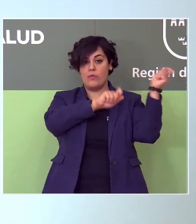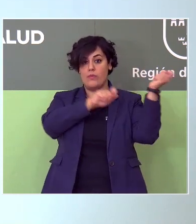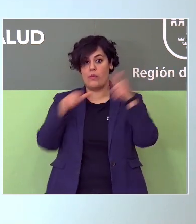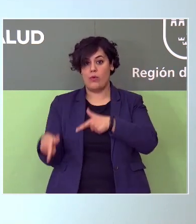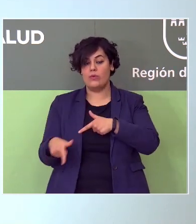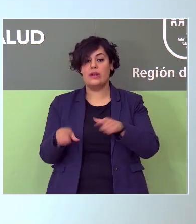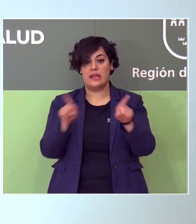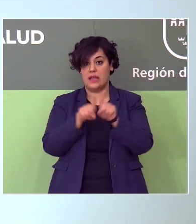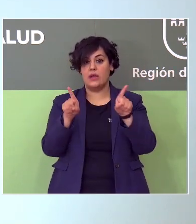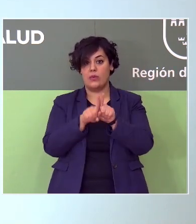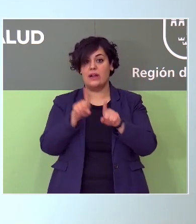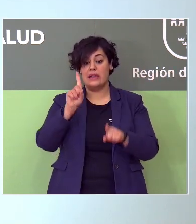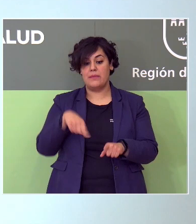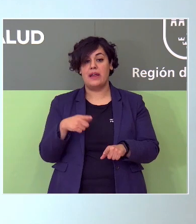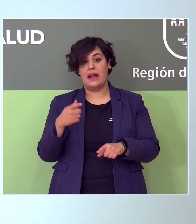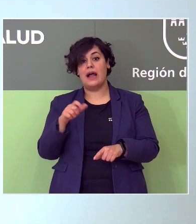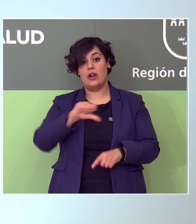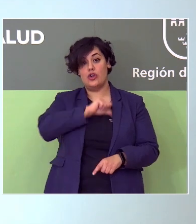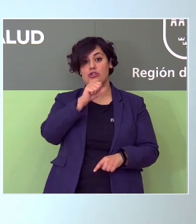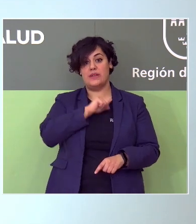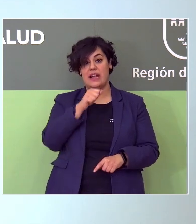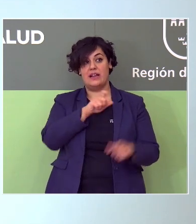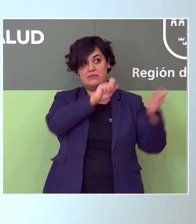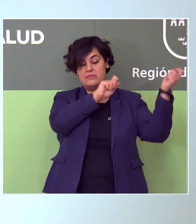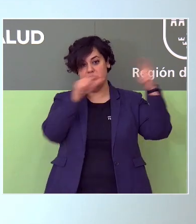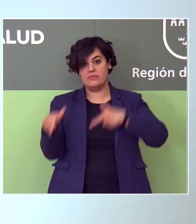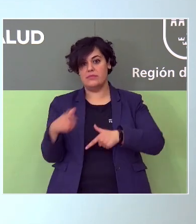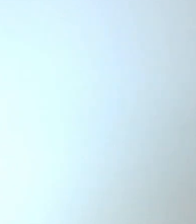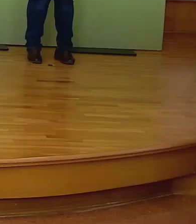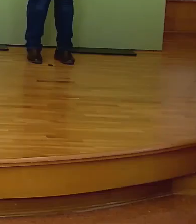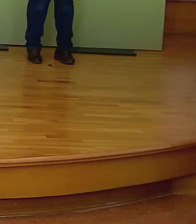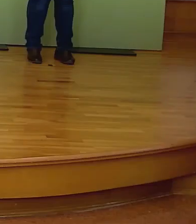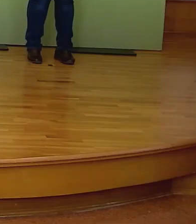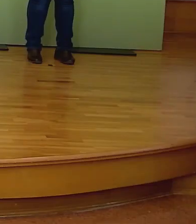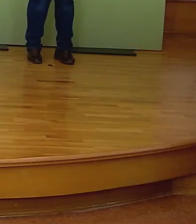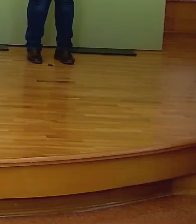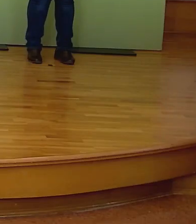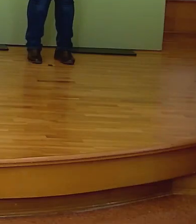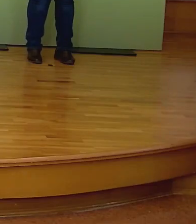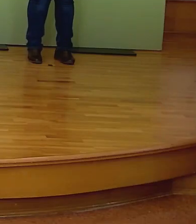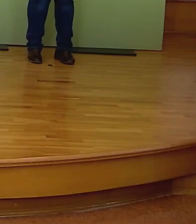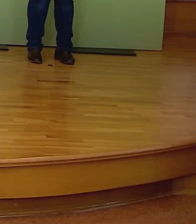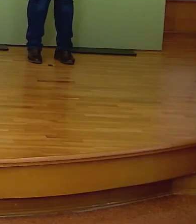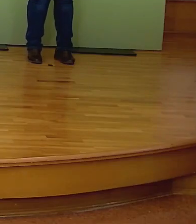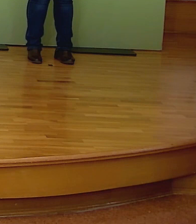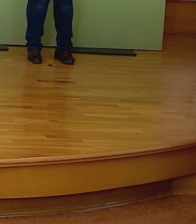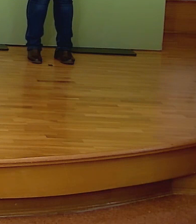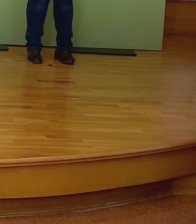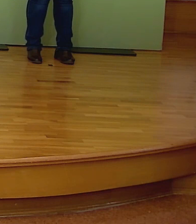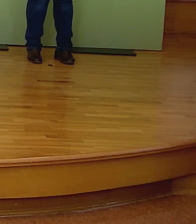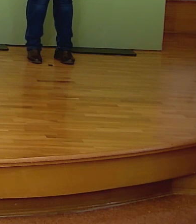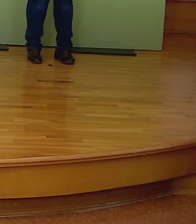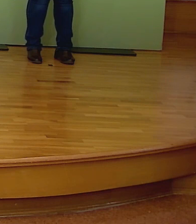trasladado también al hospital de Albacete. Se han mandado respiradores. También preguntan desde Onda Regional. El presidente del PP, Pablo